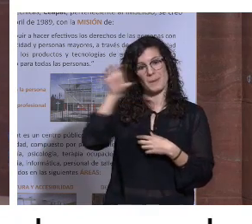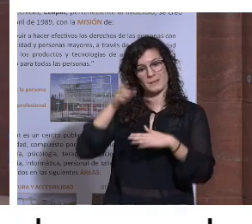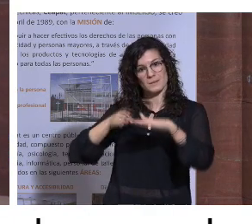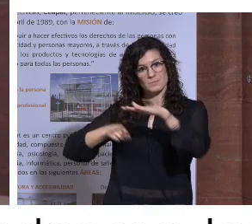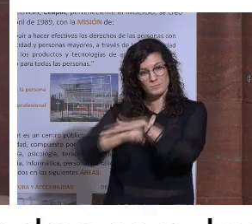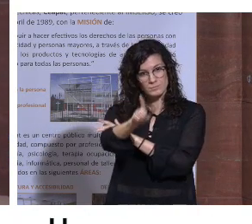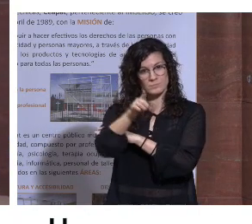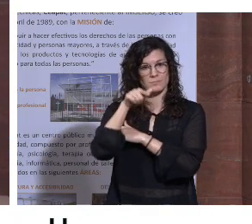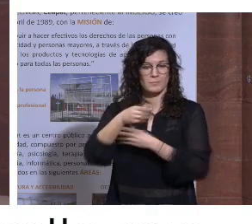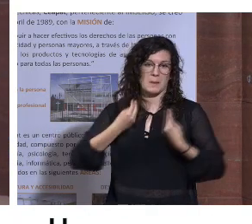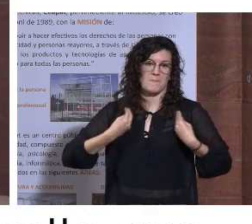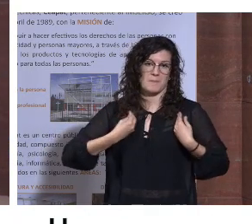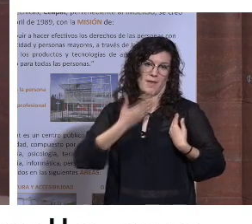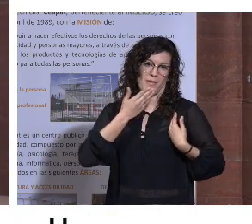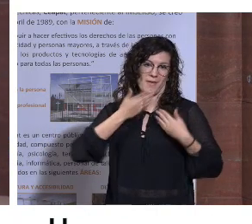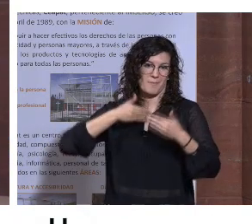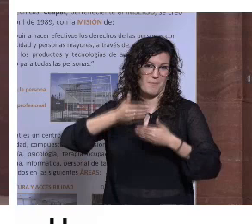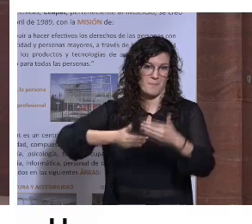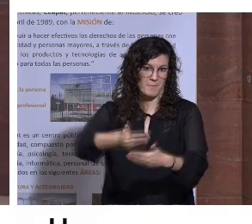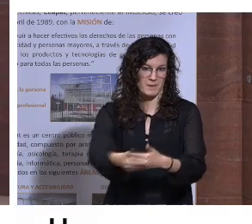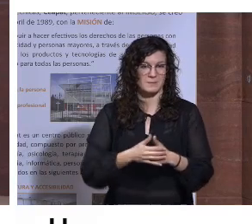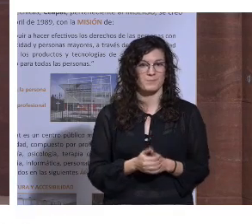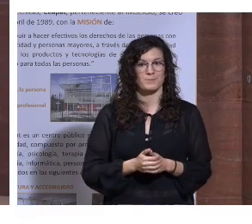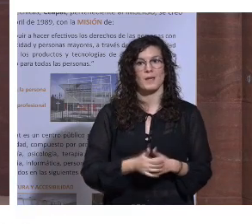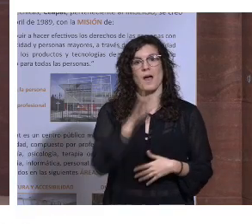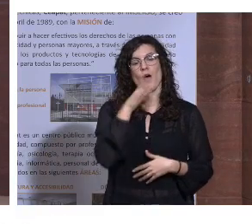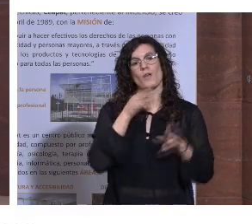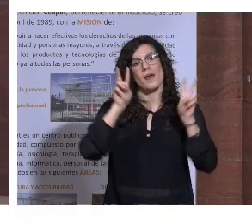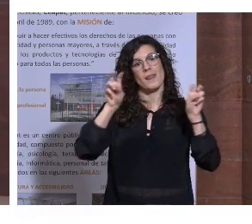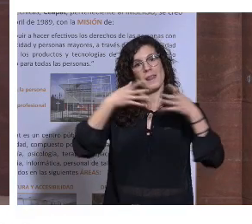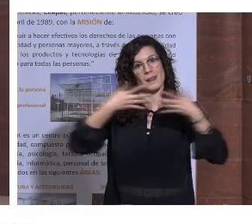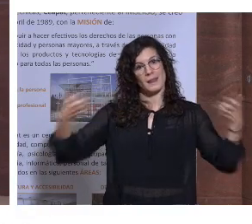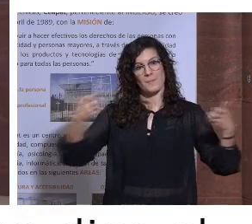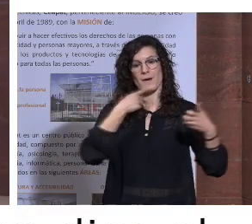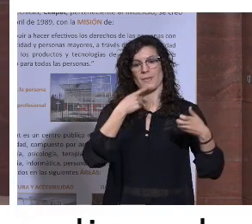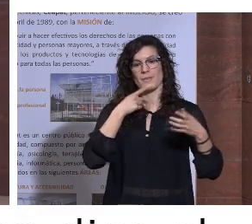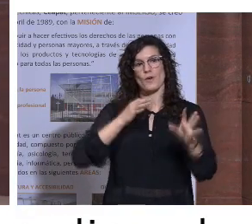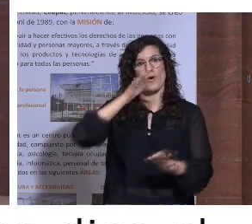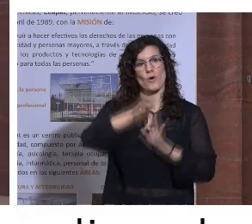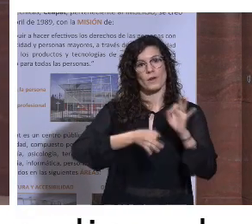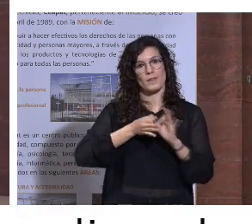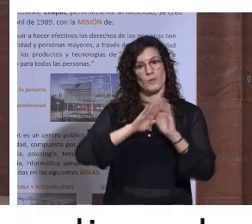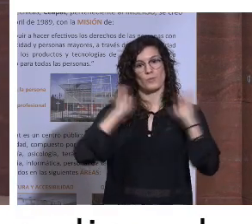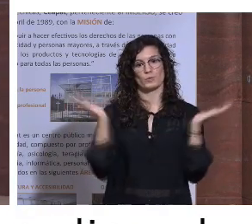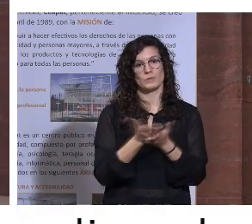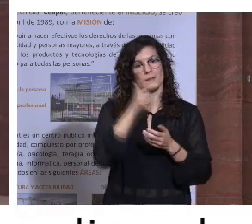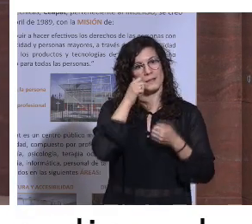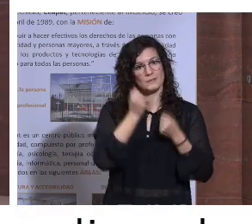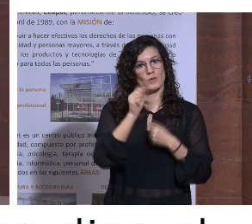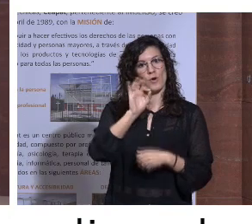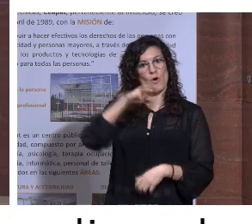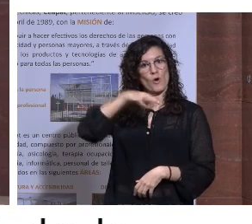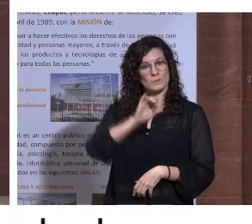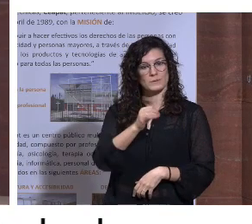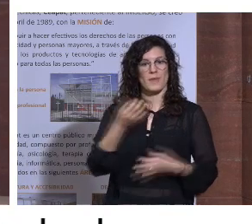están incrementando esa esperanza de vida. Y ahora, como dice el lema de la Organización Mundial de la Salud, debemos darle vida a los años